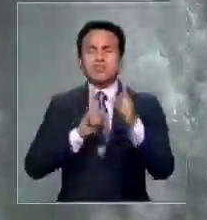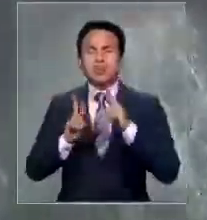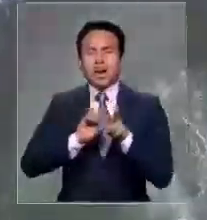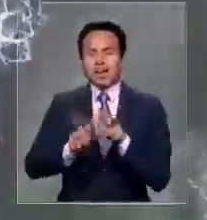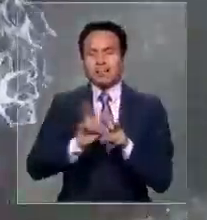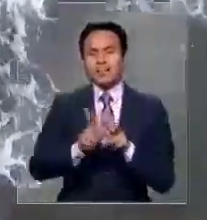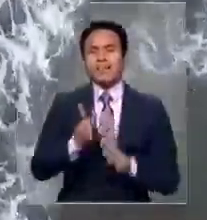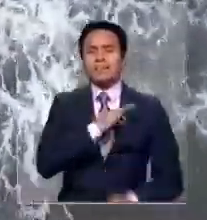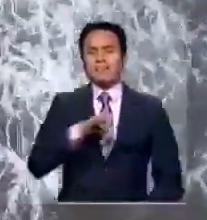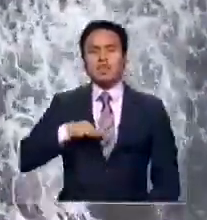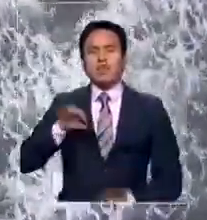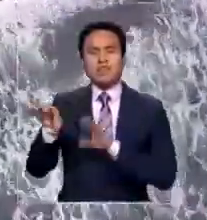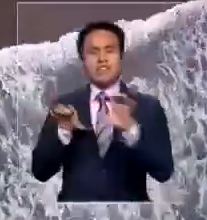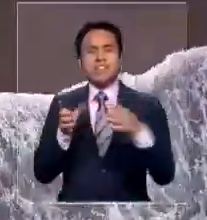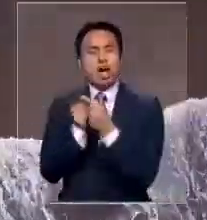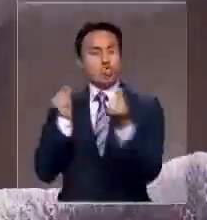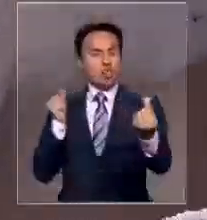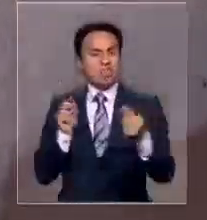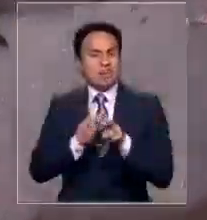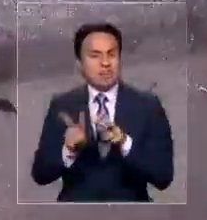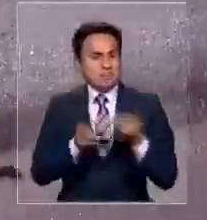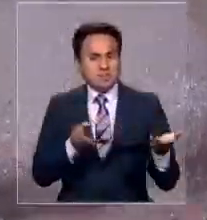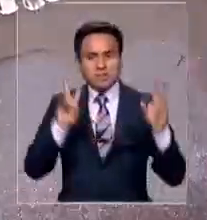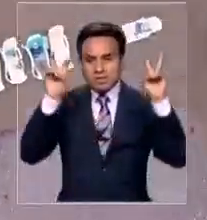ministerio de bienes nacionales respecto de estado